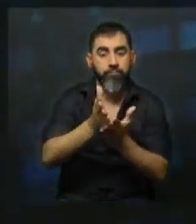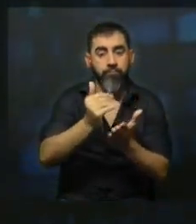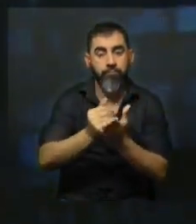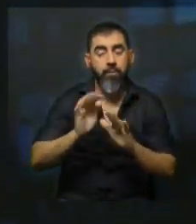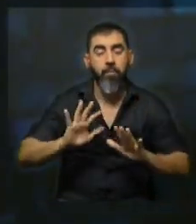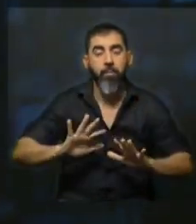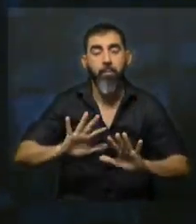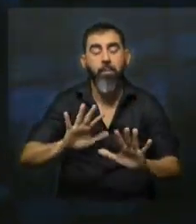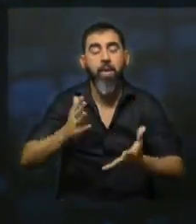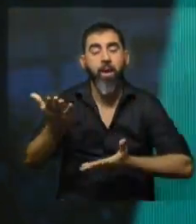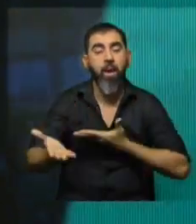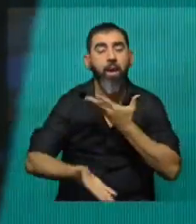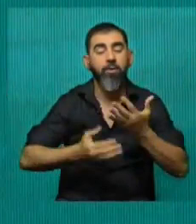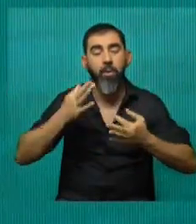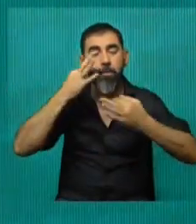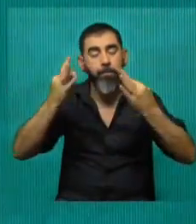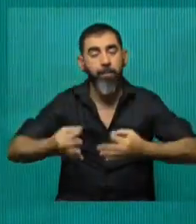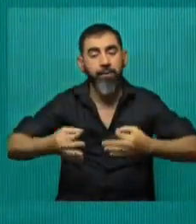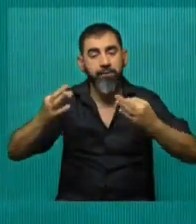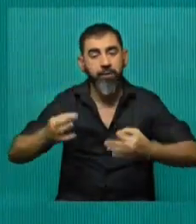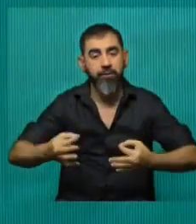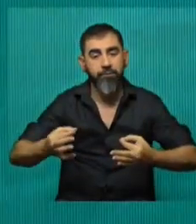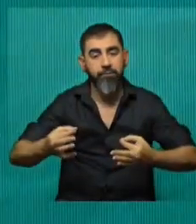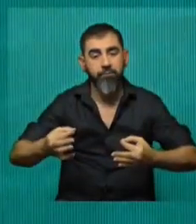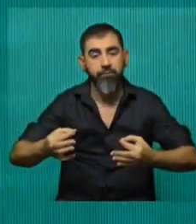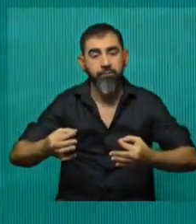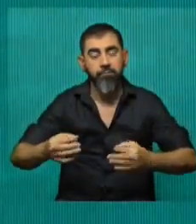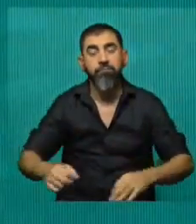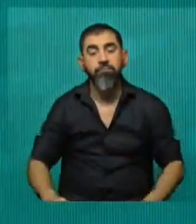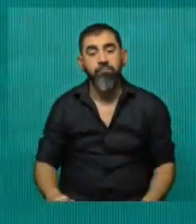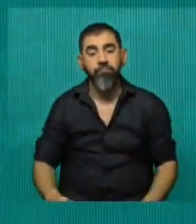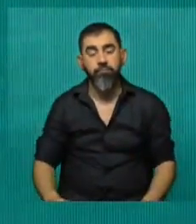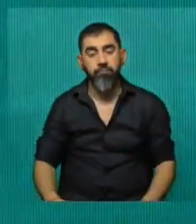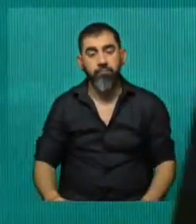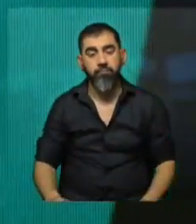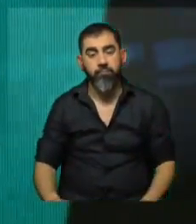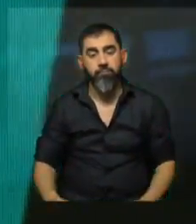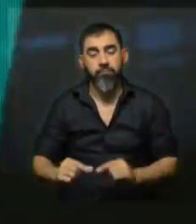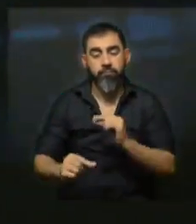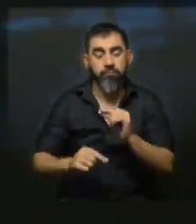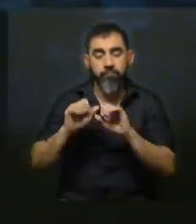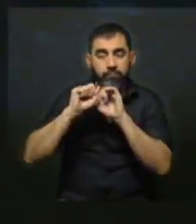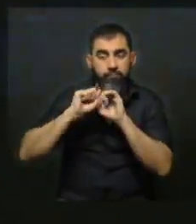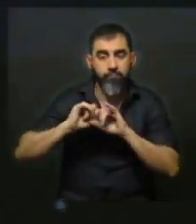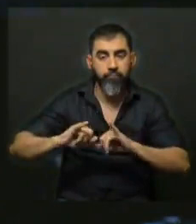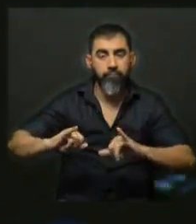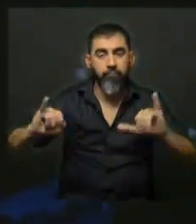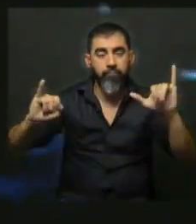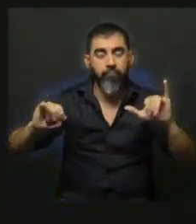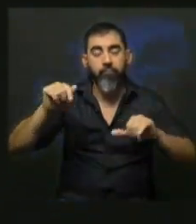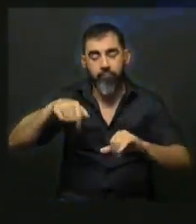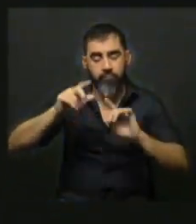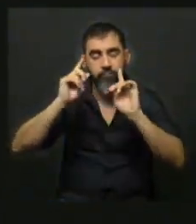una canción muy especial que, bueno, en los últimos días se ha empezado a difundir y acá también la queremos